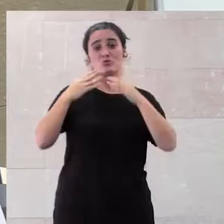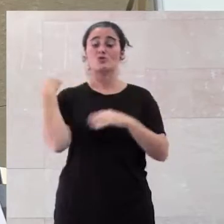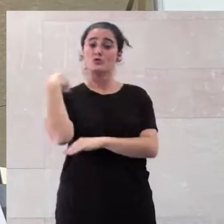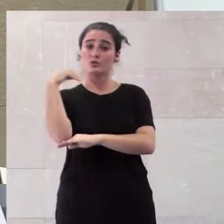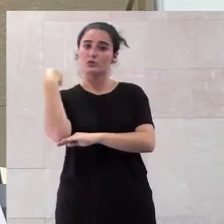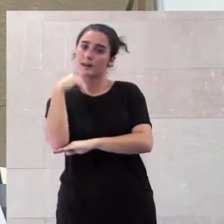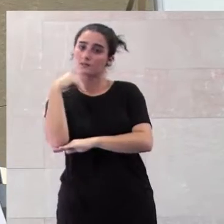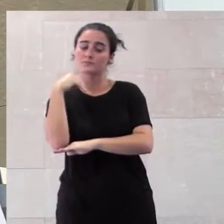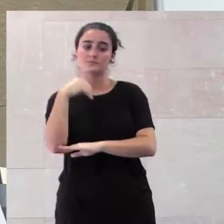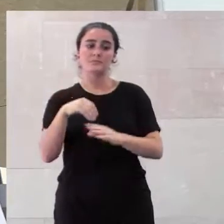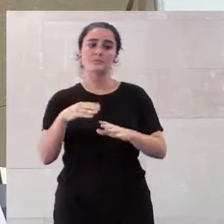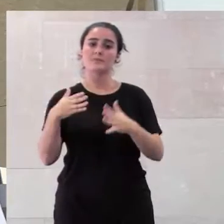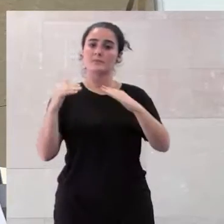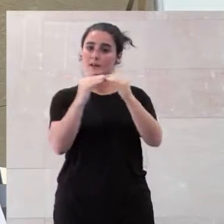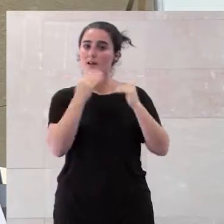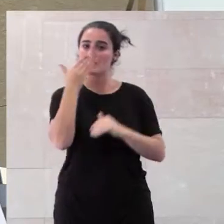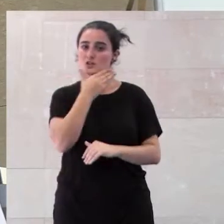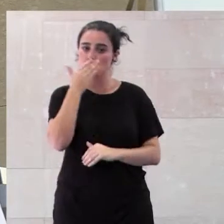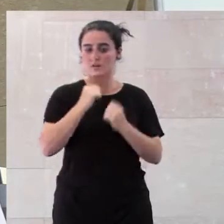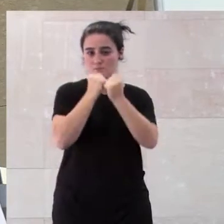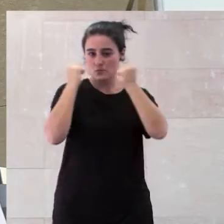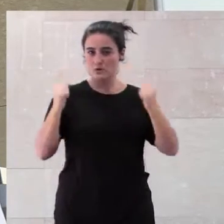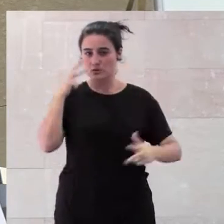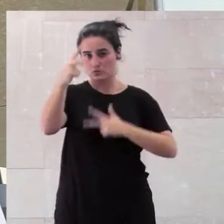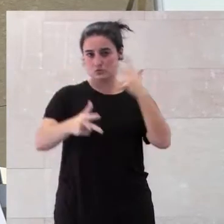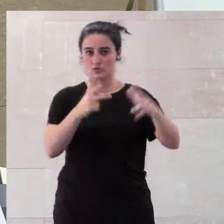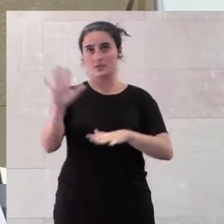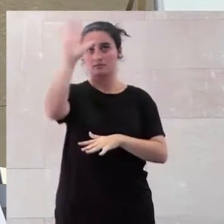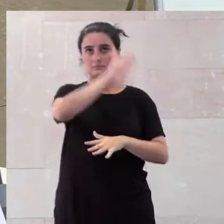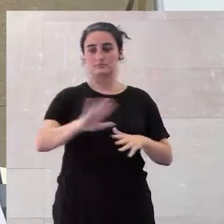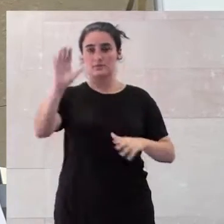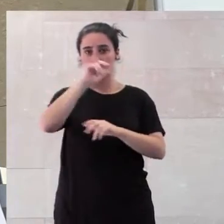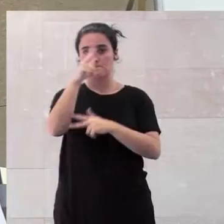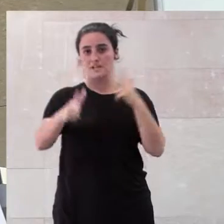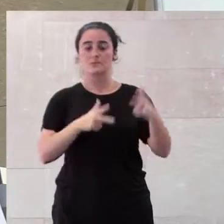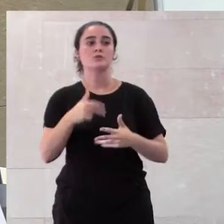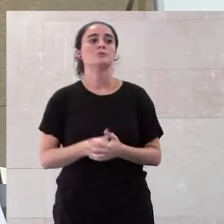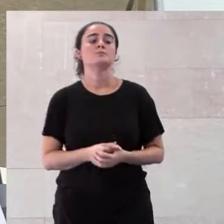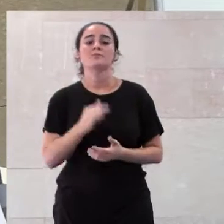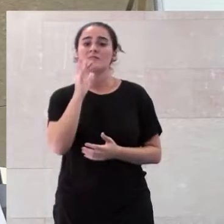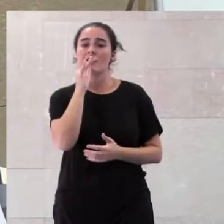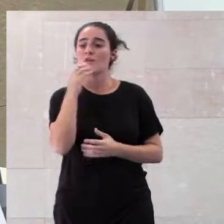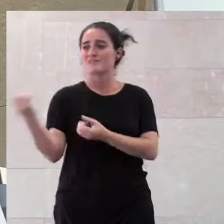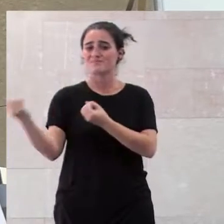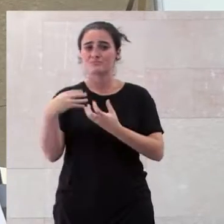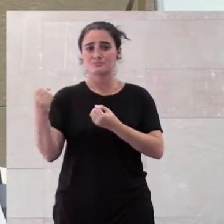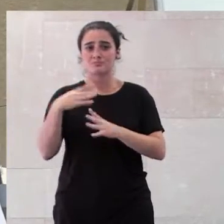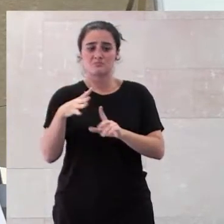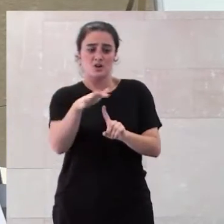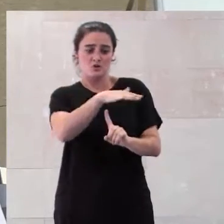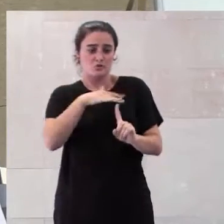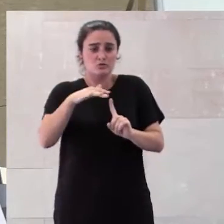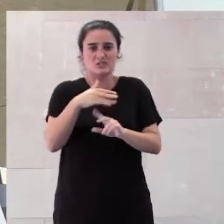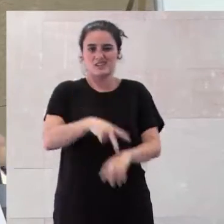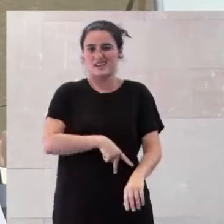de empoderamiento para las mujeres de Euskadi y de la Comunidad Autónoma Vasca. Ella nos va a transmitir el contexto general sobre las escuelas de empoderamiento en